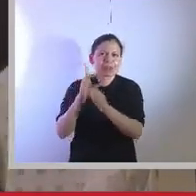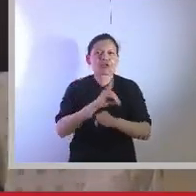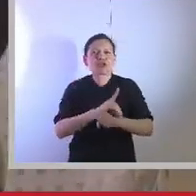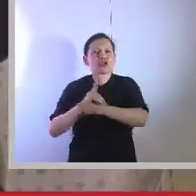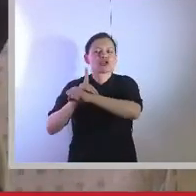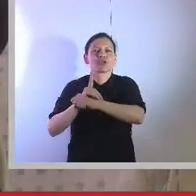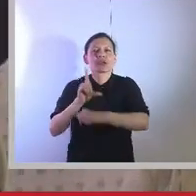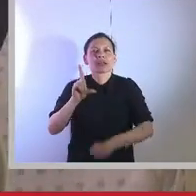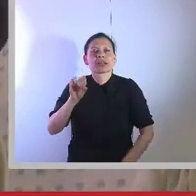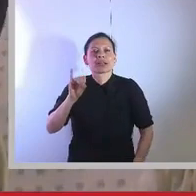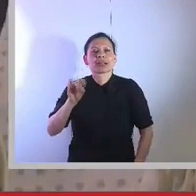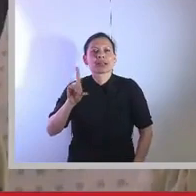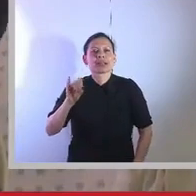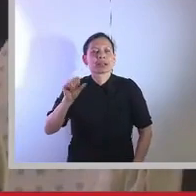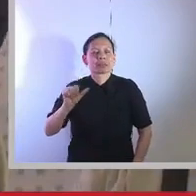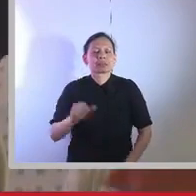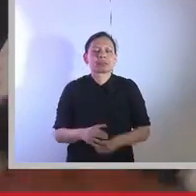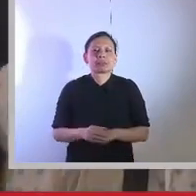Lilian,